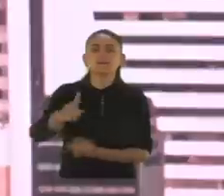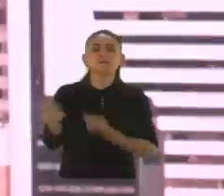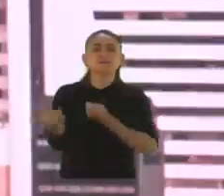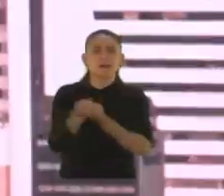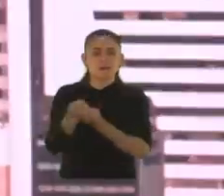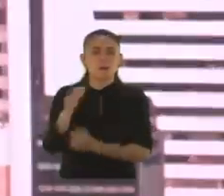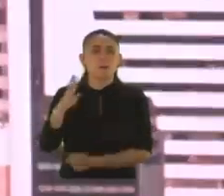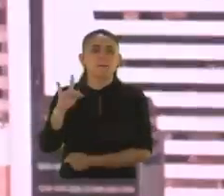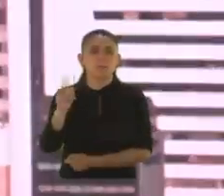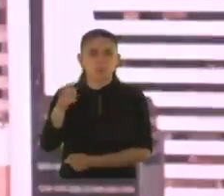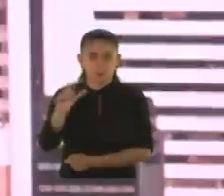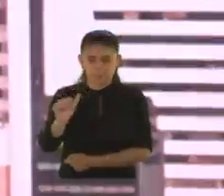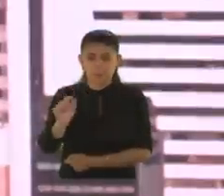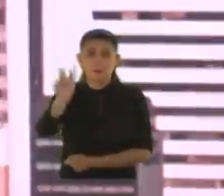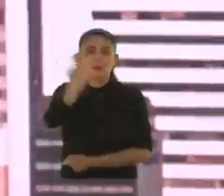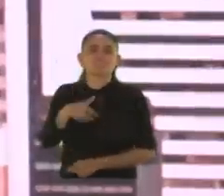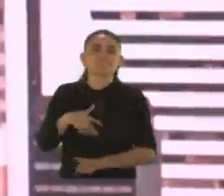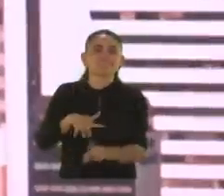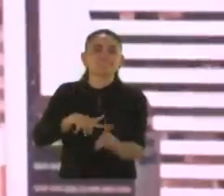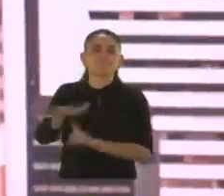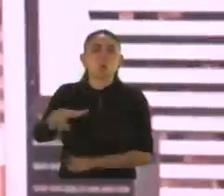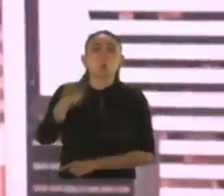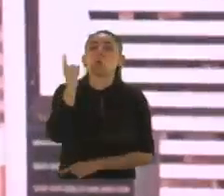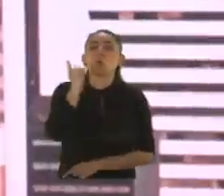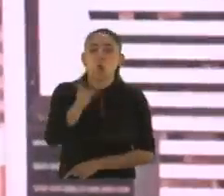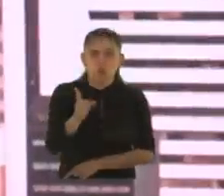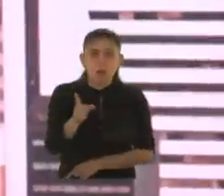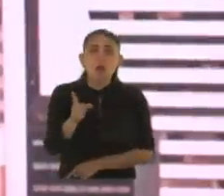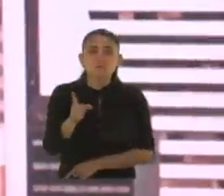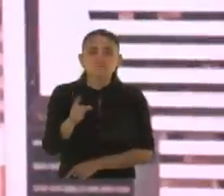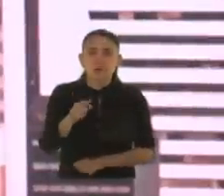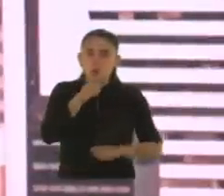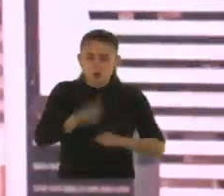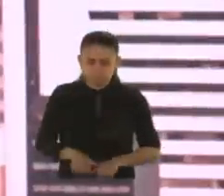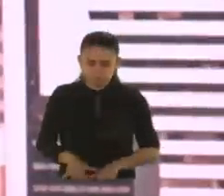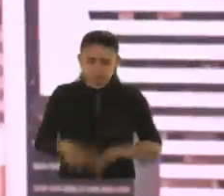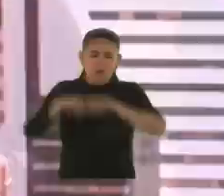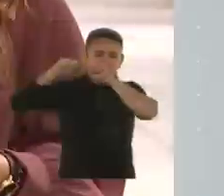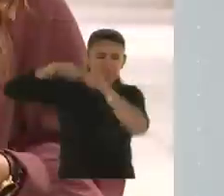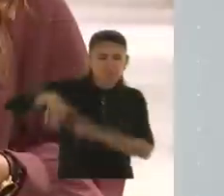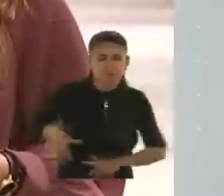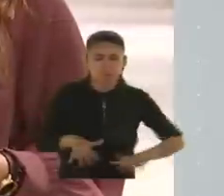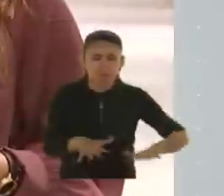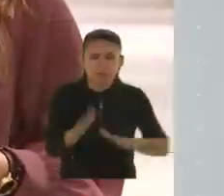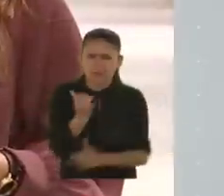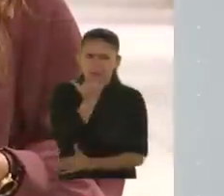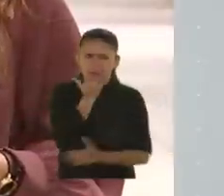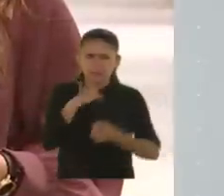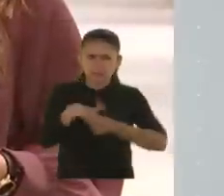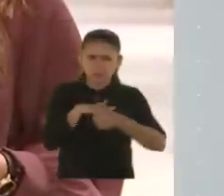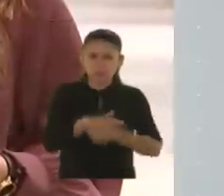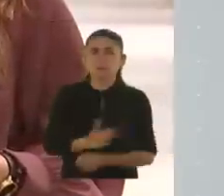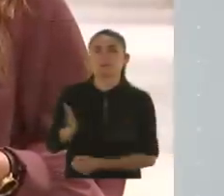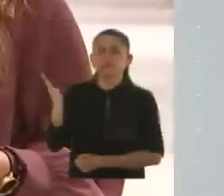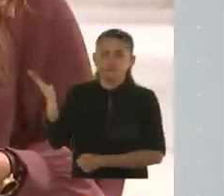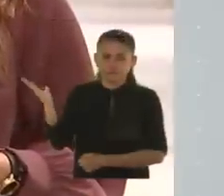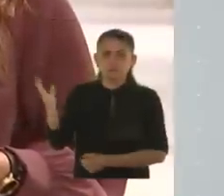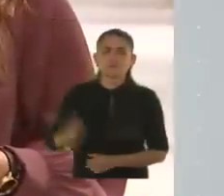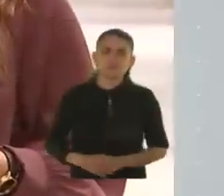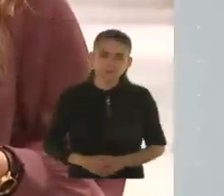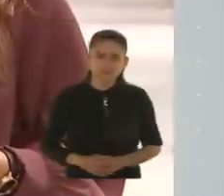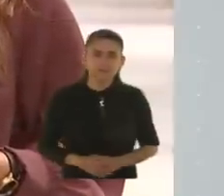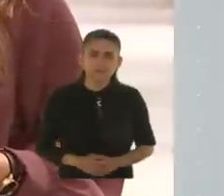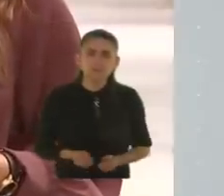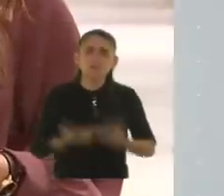donde recordemos sus habitantes se afectaron por una empalizada tras la creciente de 2 quebradas. Marcela Tunjo, vuelvo con usted y buenas tardes. ¿Y